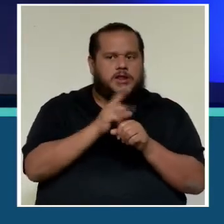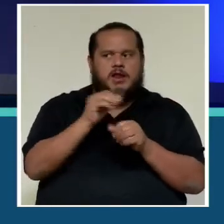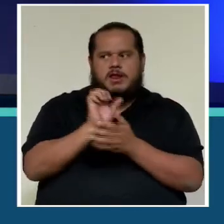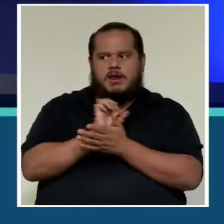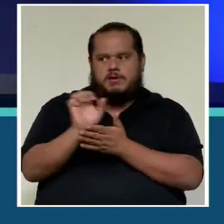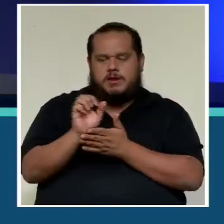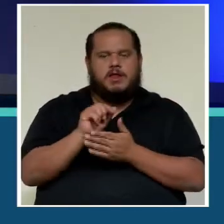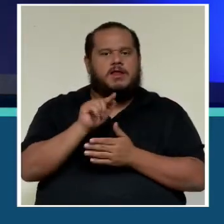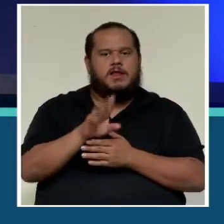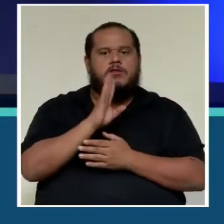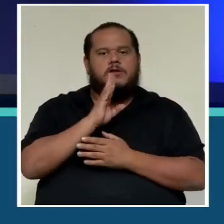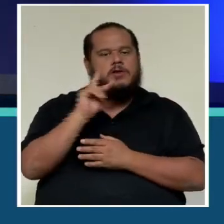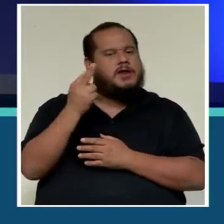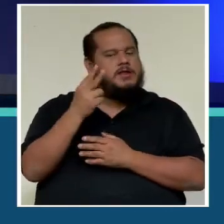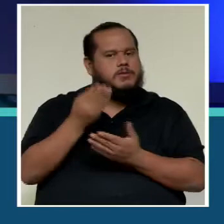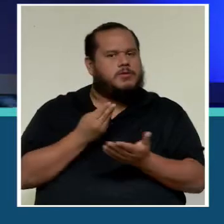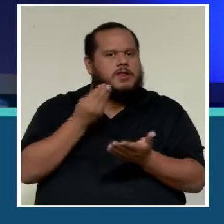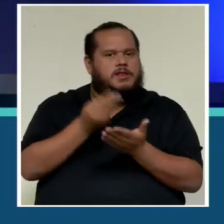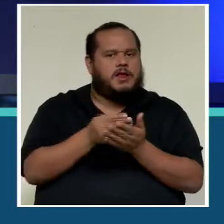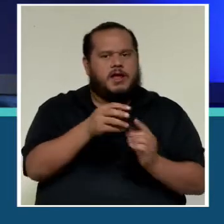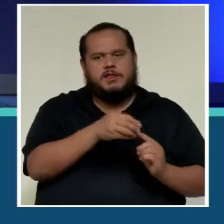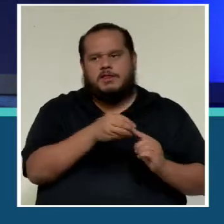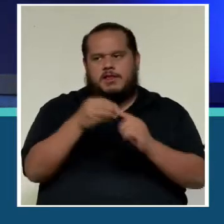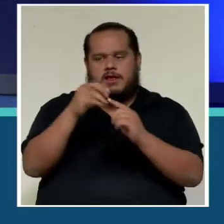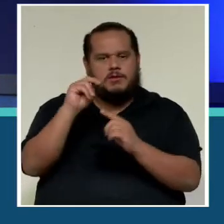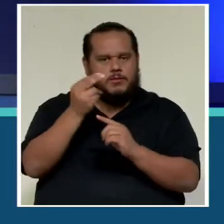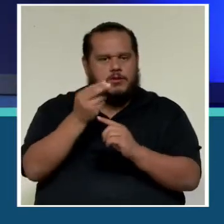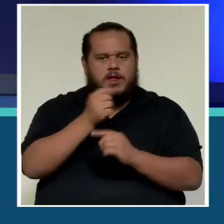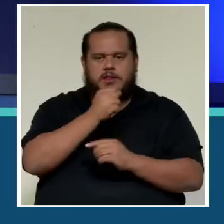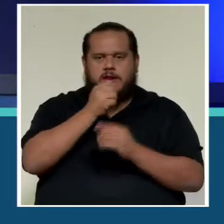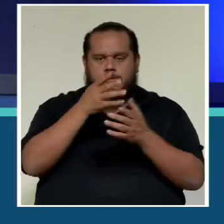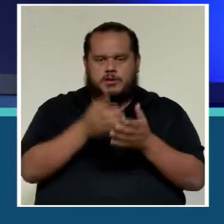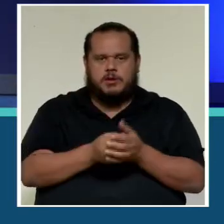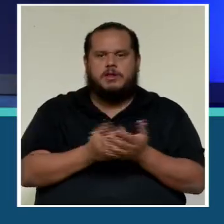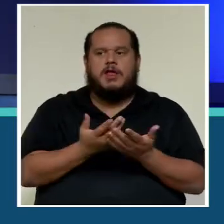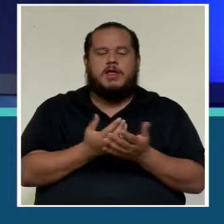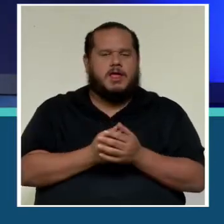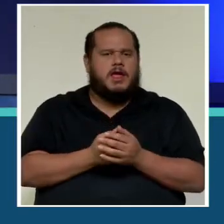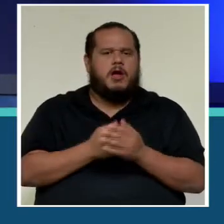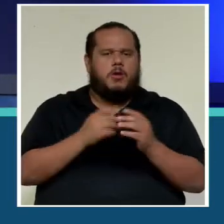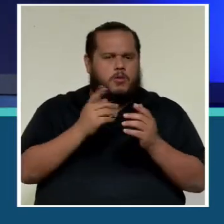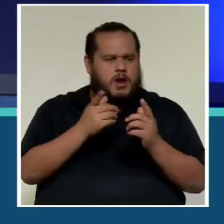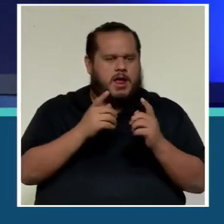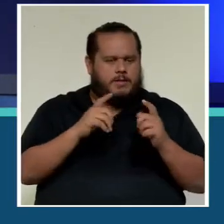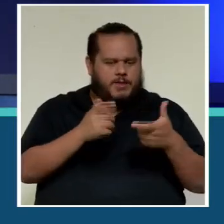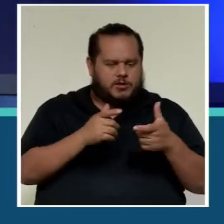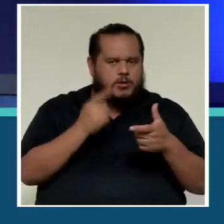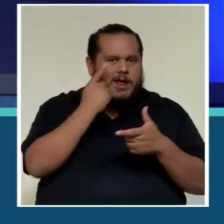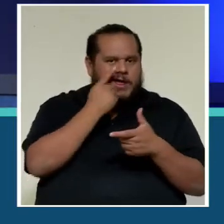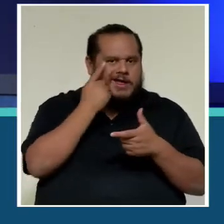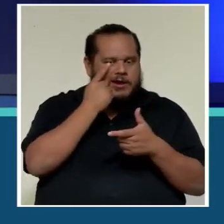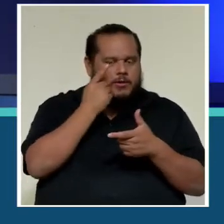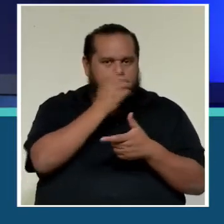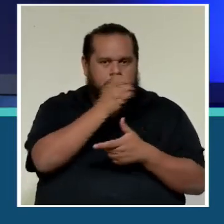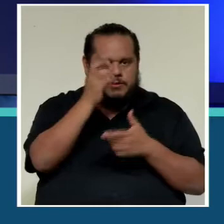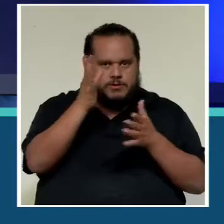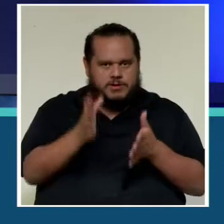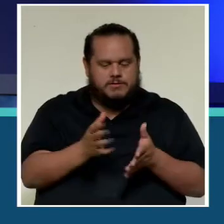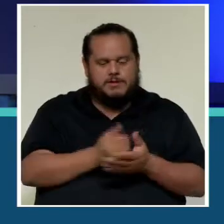esto hablaremos en la segunda entrega de los reportajes Residuos, una basura en el ojo de Costa Rica.